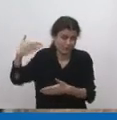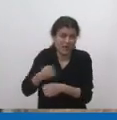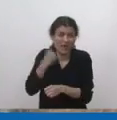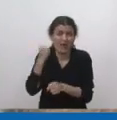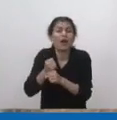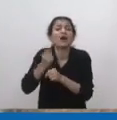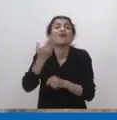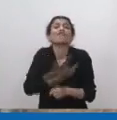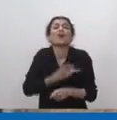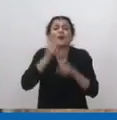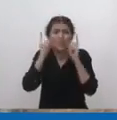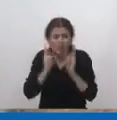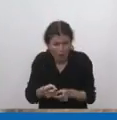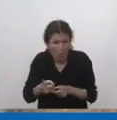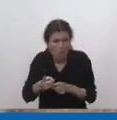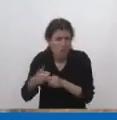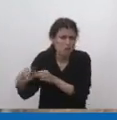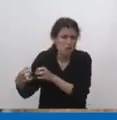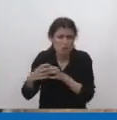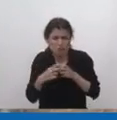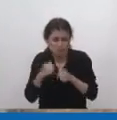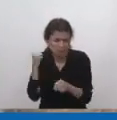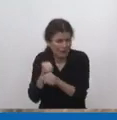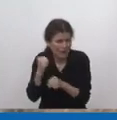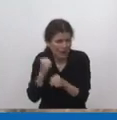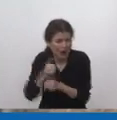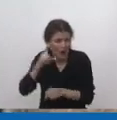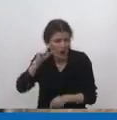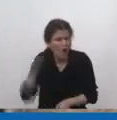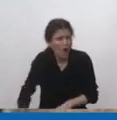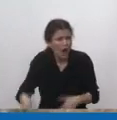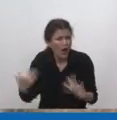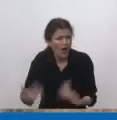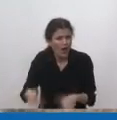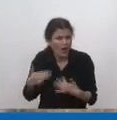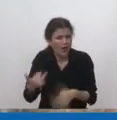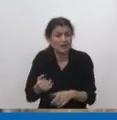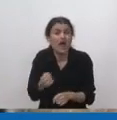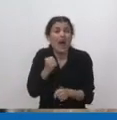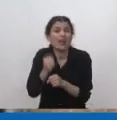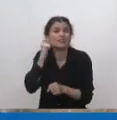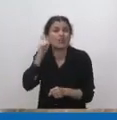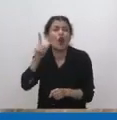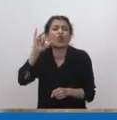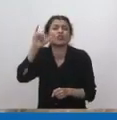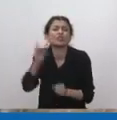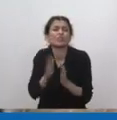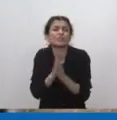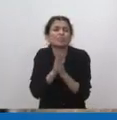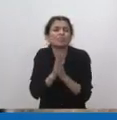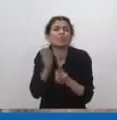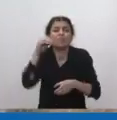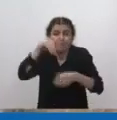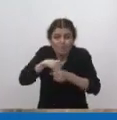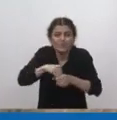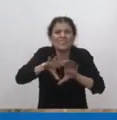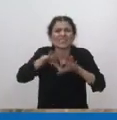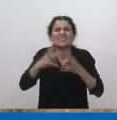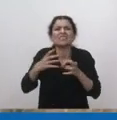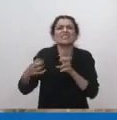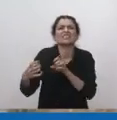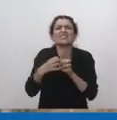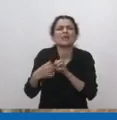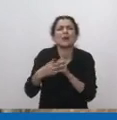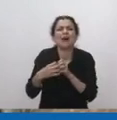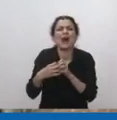todo el mes de febrero para que se logre el tratamiento en sesión